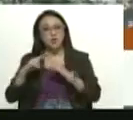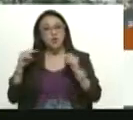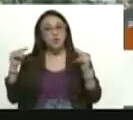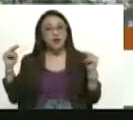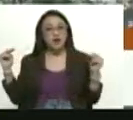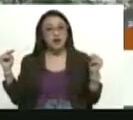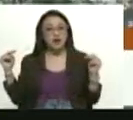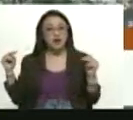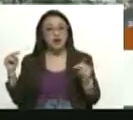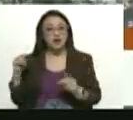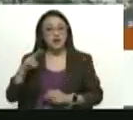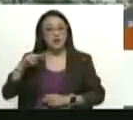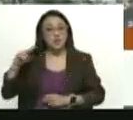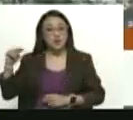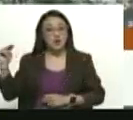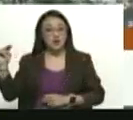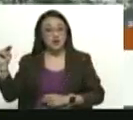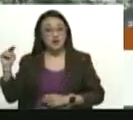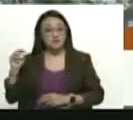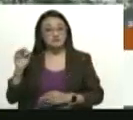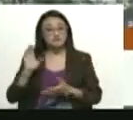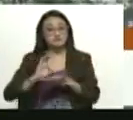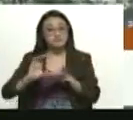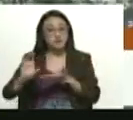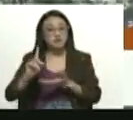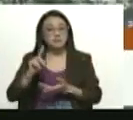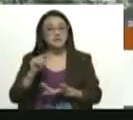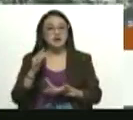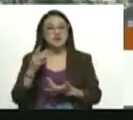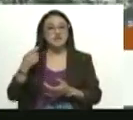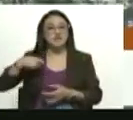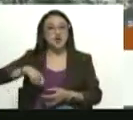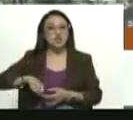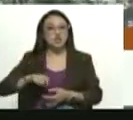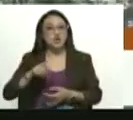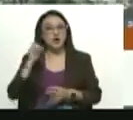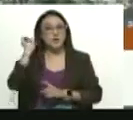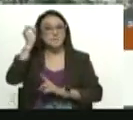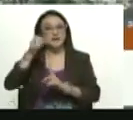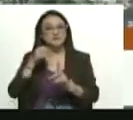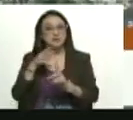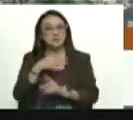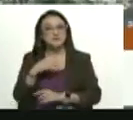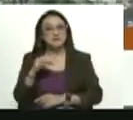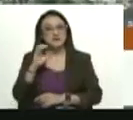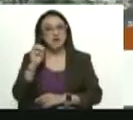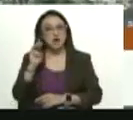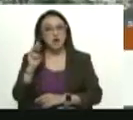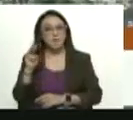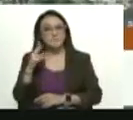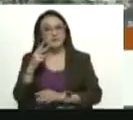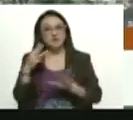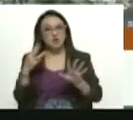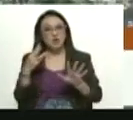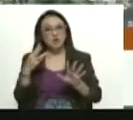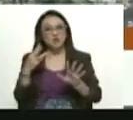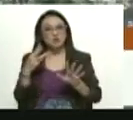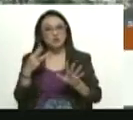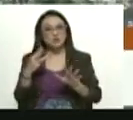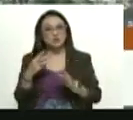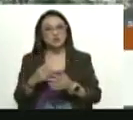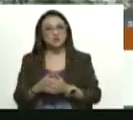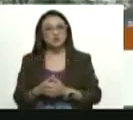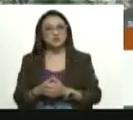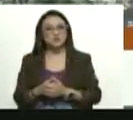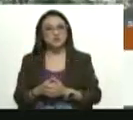primer momento al Fondo Amazónico. El presidente de la COP28 de Dubái también ha